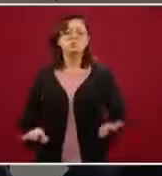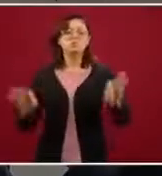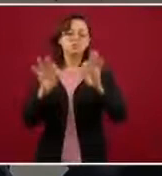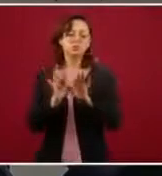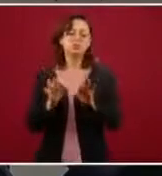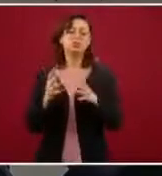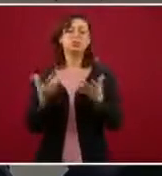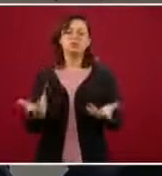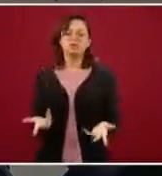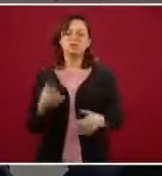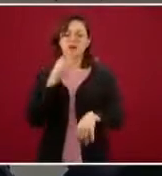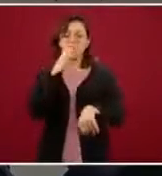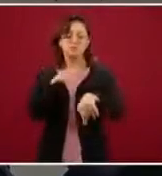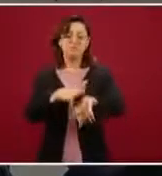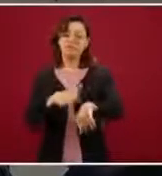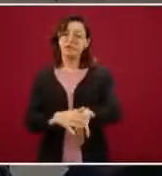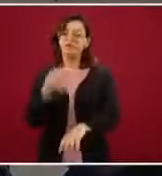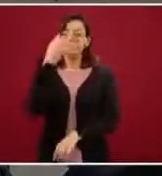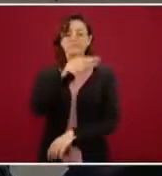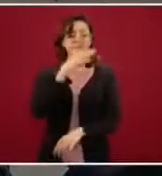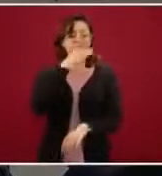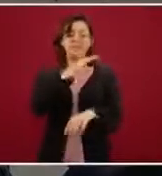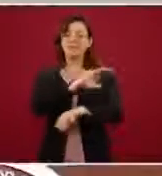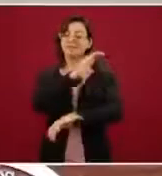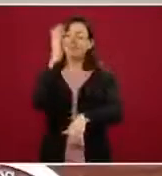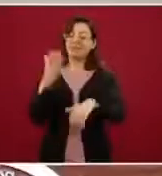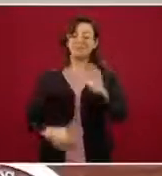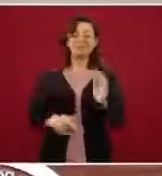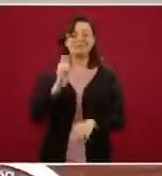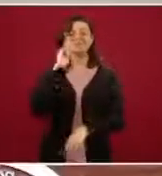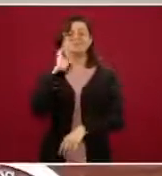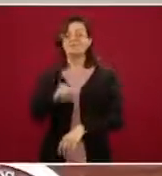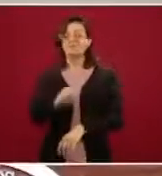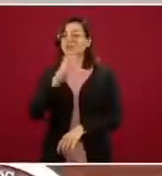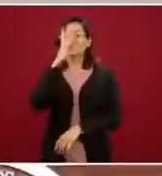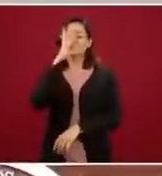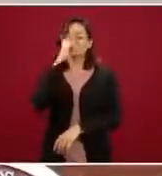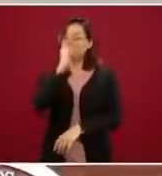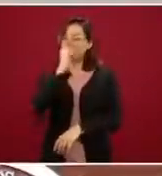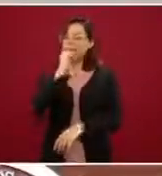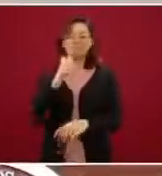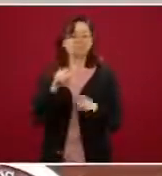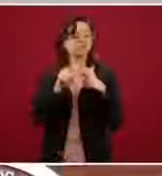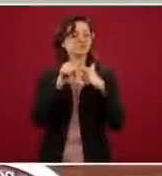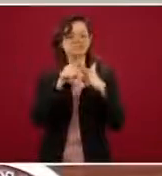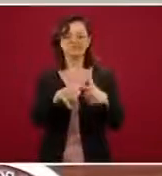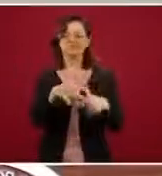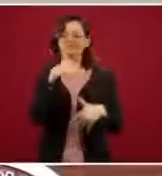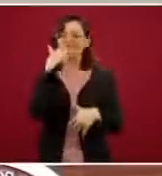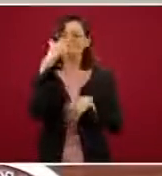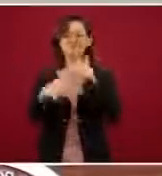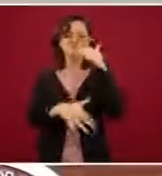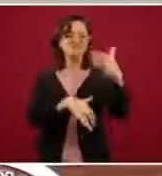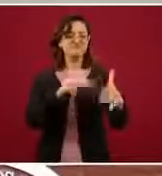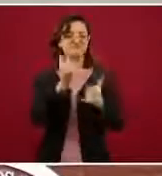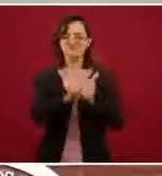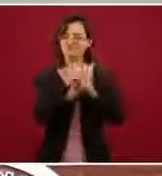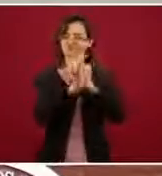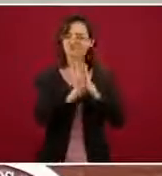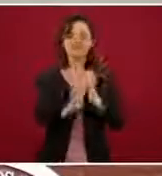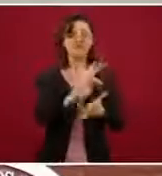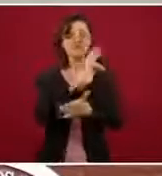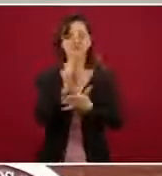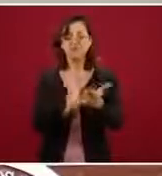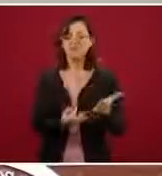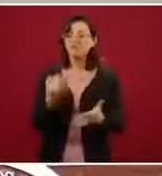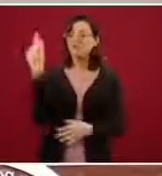la fiesta se acabó, que se ha transformado la normatividad y que este tipo de grupos que compraron o